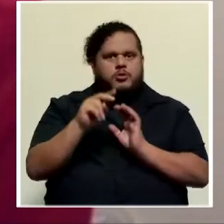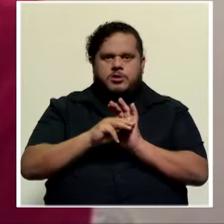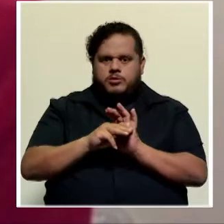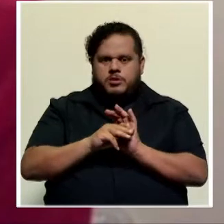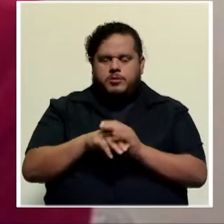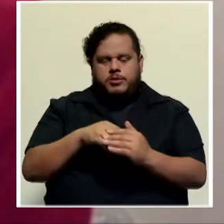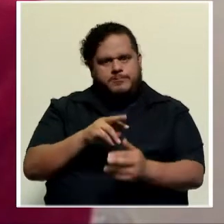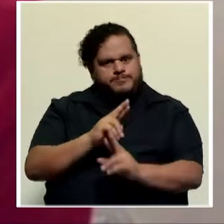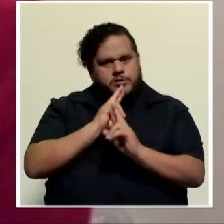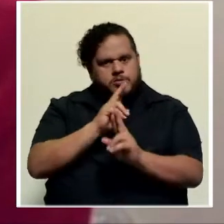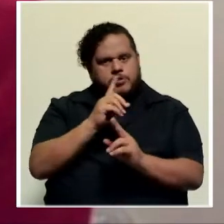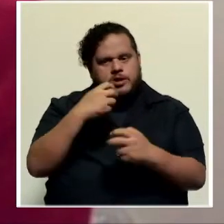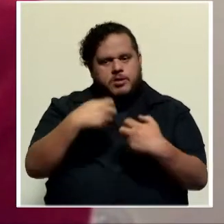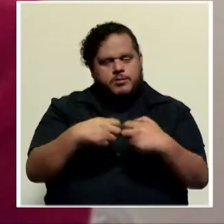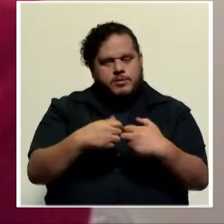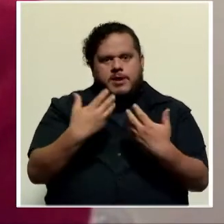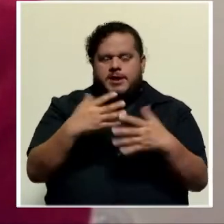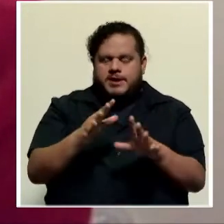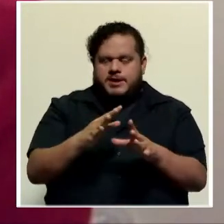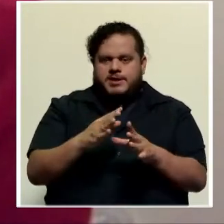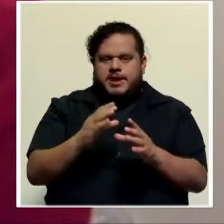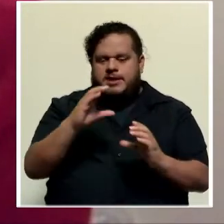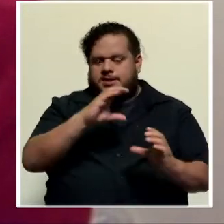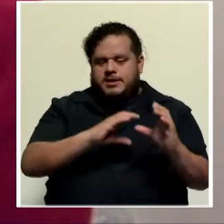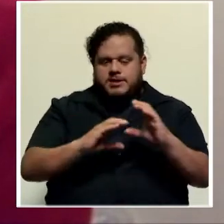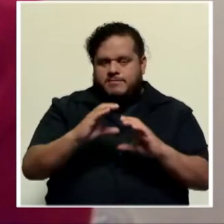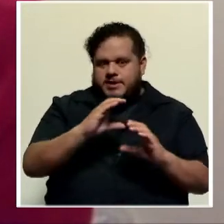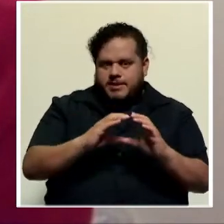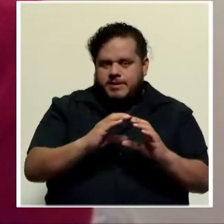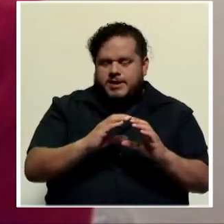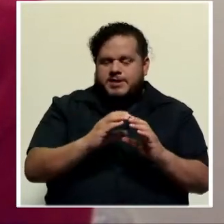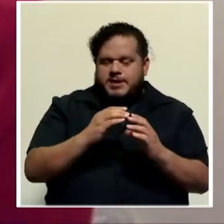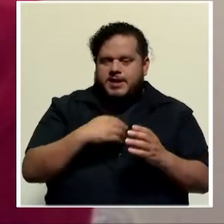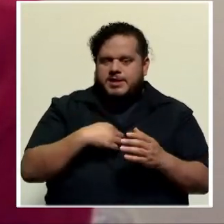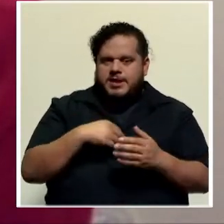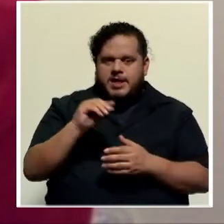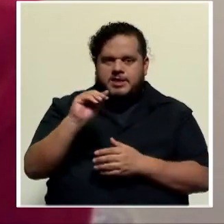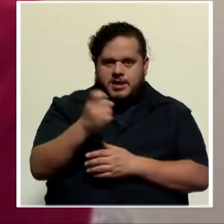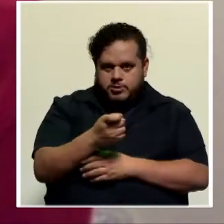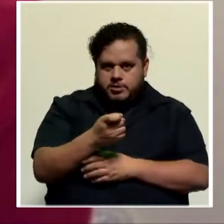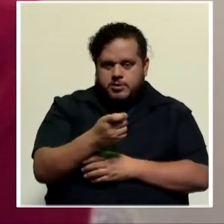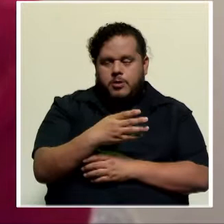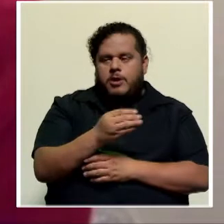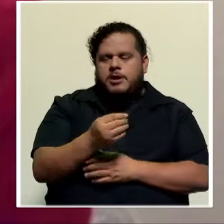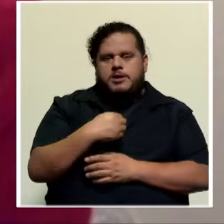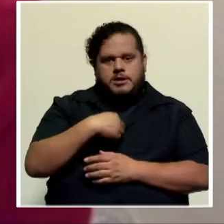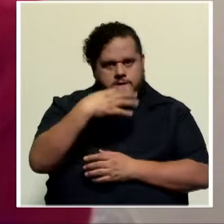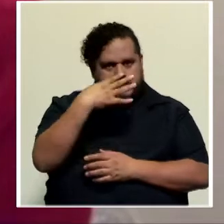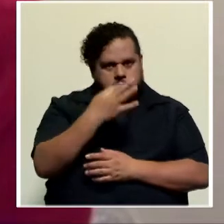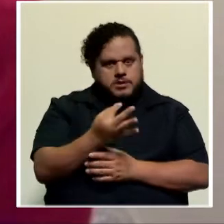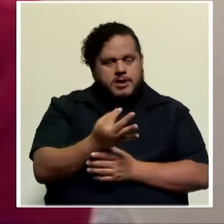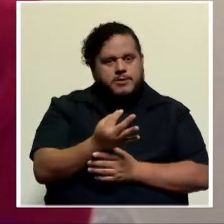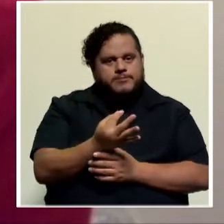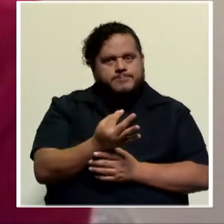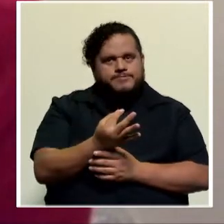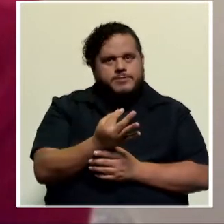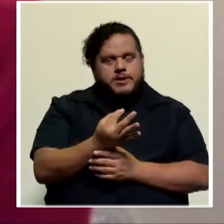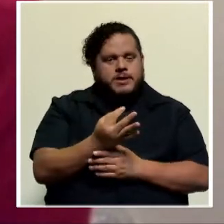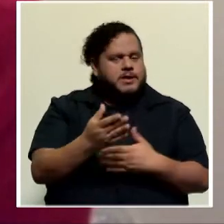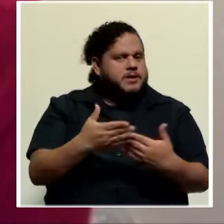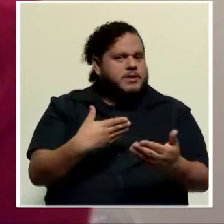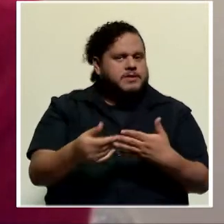un problema que ha sido diagnosticado científicamente y que, creo yo, a